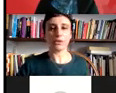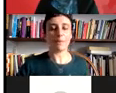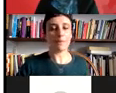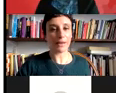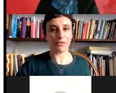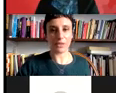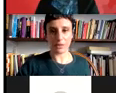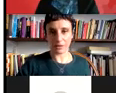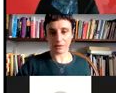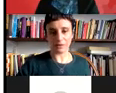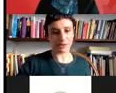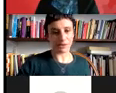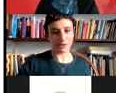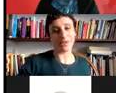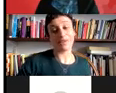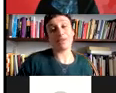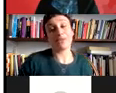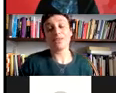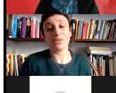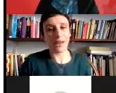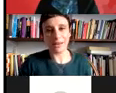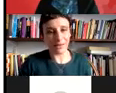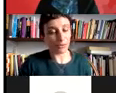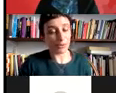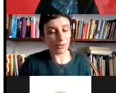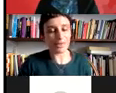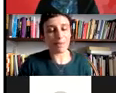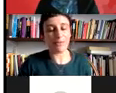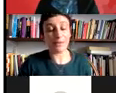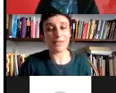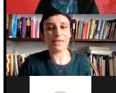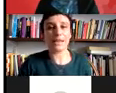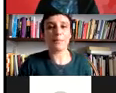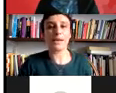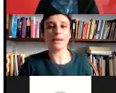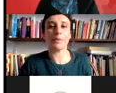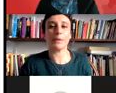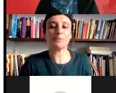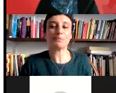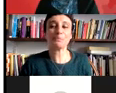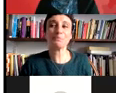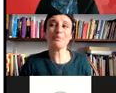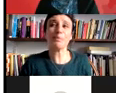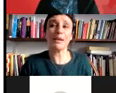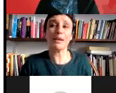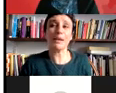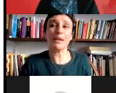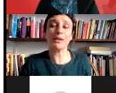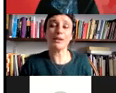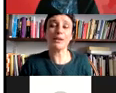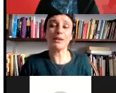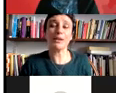actitudinales son las más difíciles de reconocer, no sé si suelen ser las más difíciles de cambiar también,